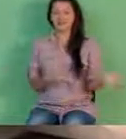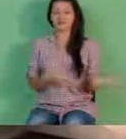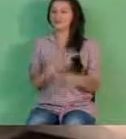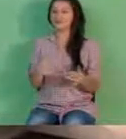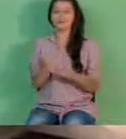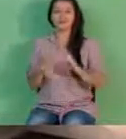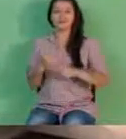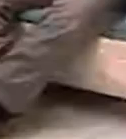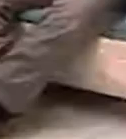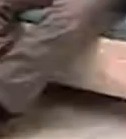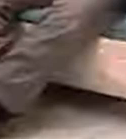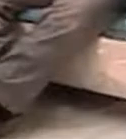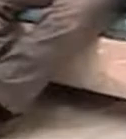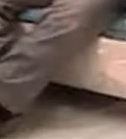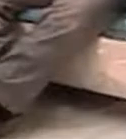mañaneando